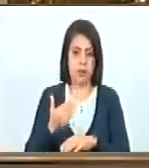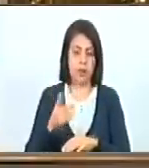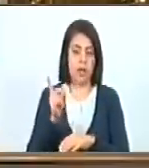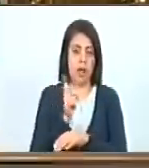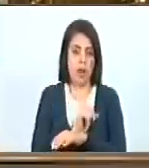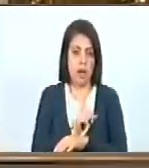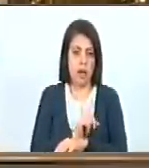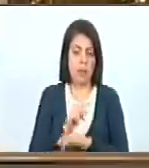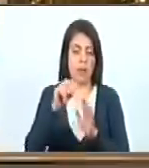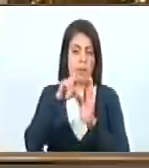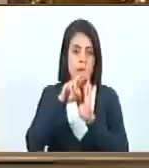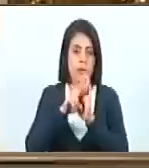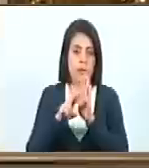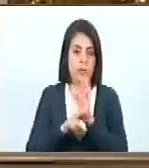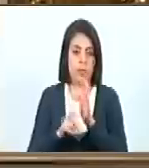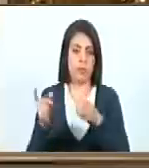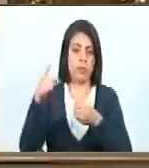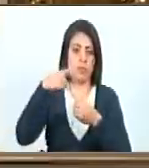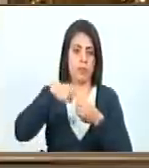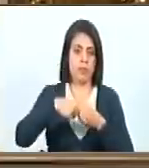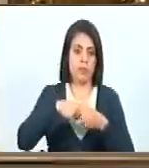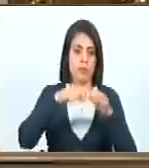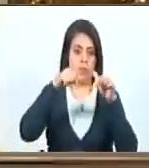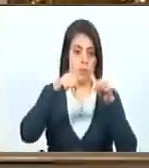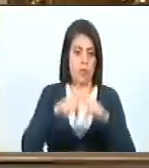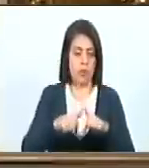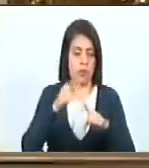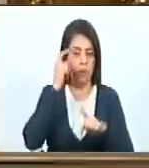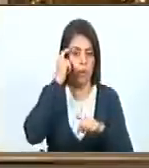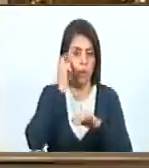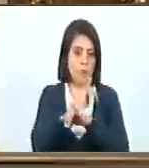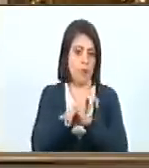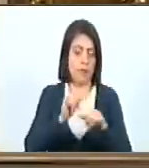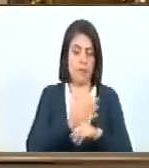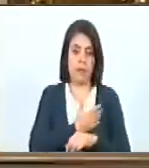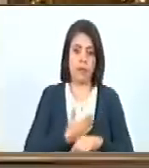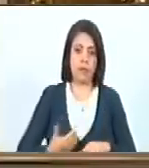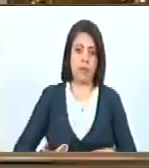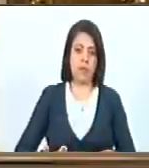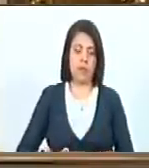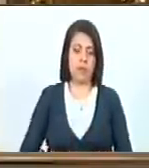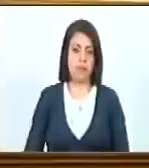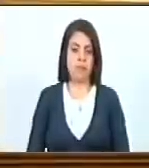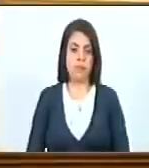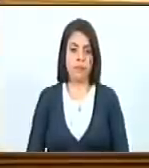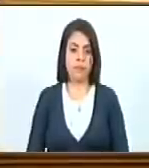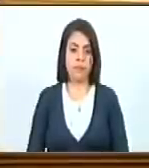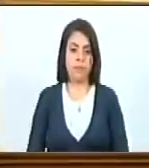urgencia reglamentaria para ser incluida en el orden del día. Es todo, señor presidente.